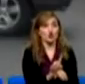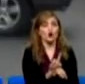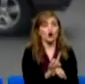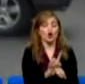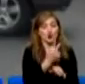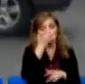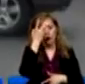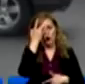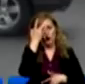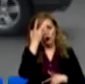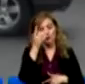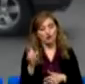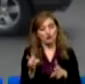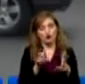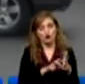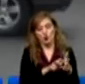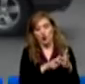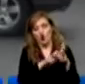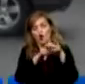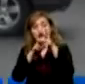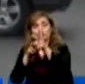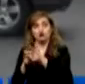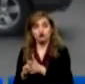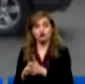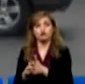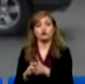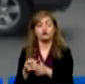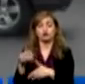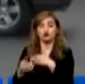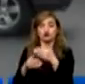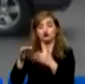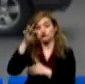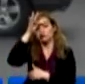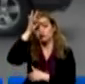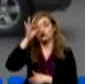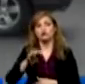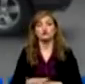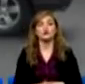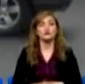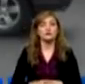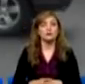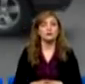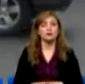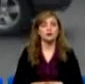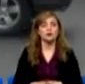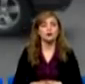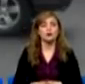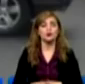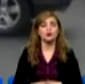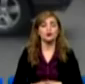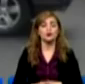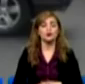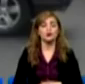un paciente a las instalaciones del EQ911 y luego avanzar a una casa de salud.